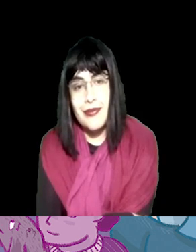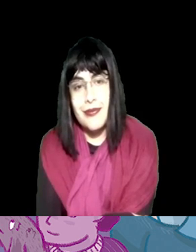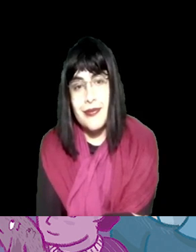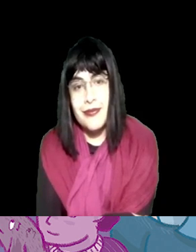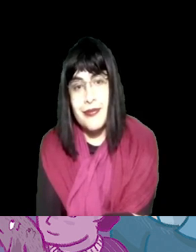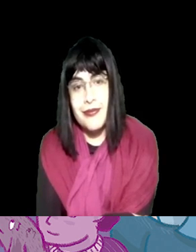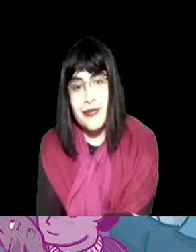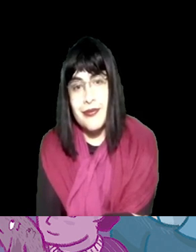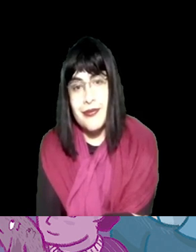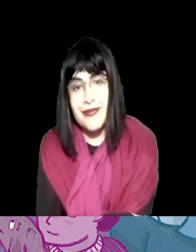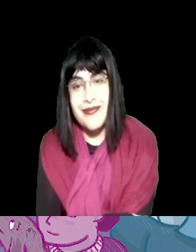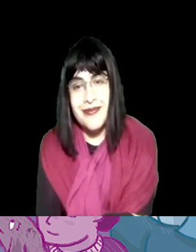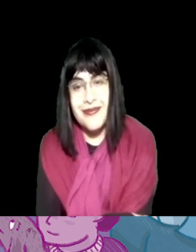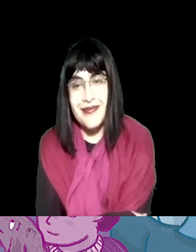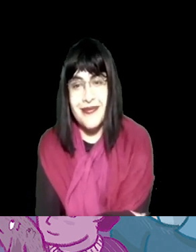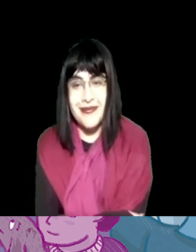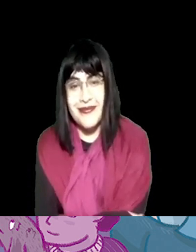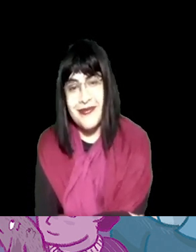y niñas abeji trans.